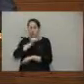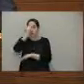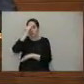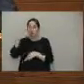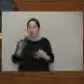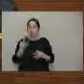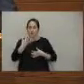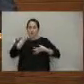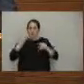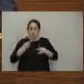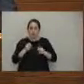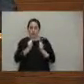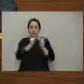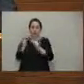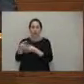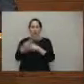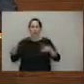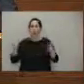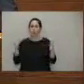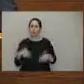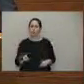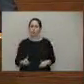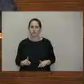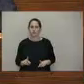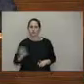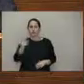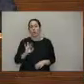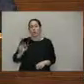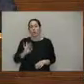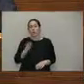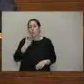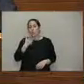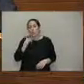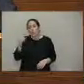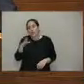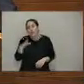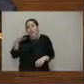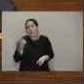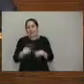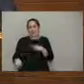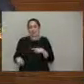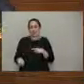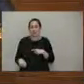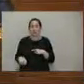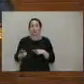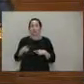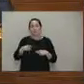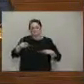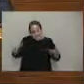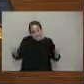no se está proporcionando de forma adecuada. O simplemente, si ustedes lo quieren entender así, que existe un importante margen de